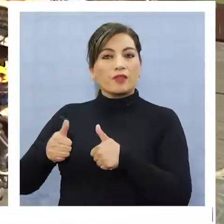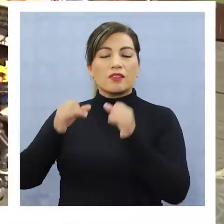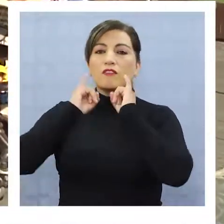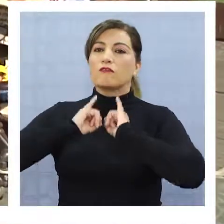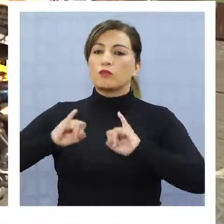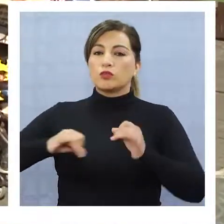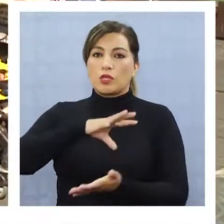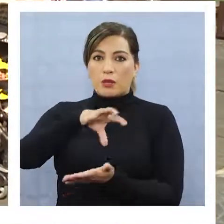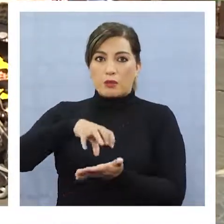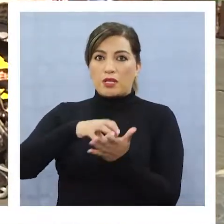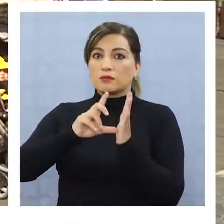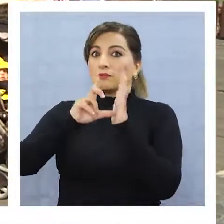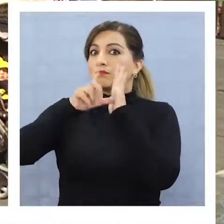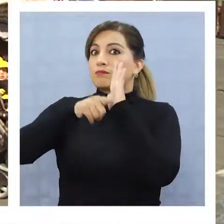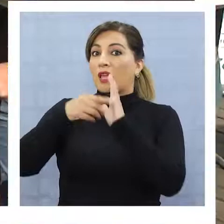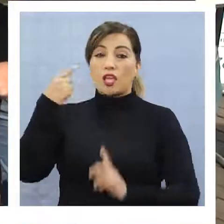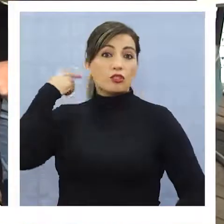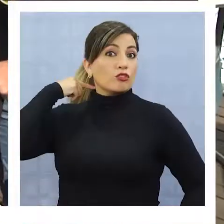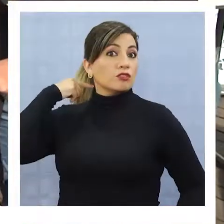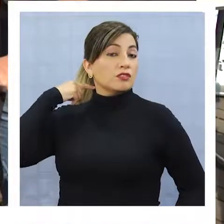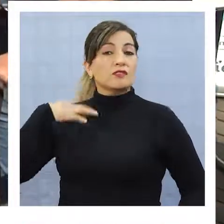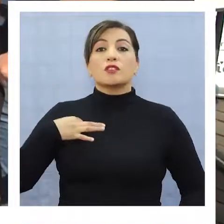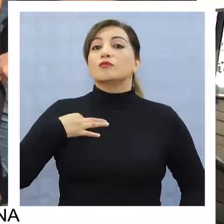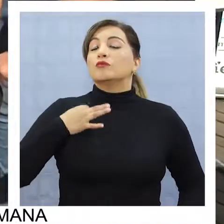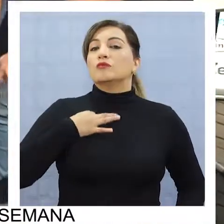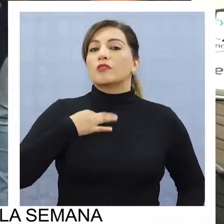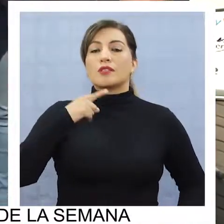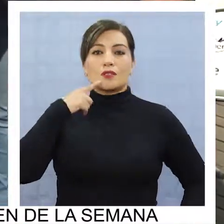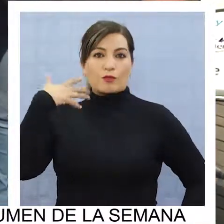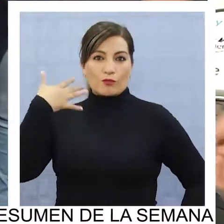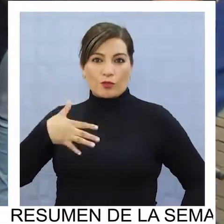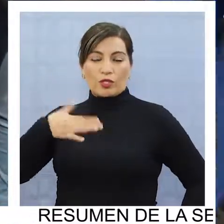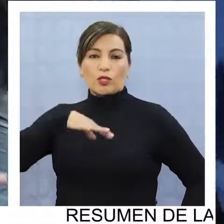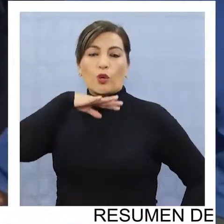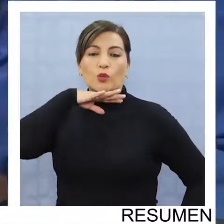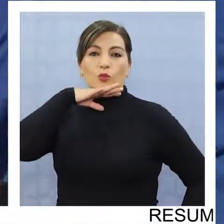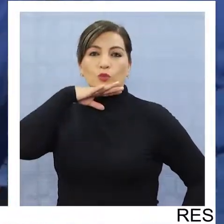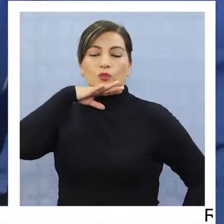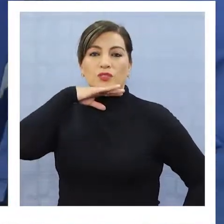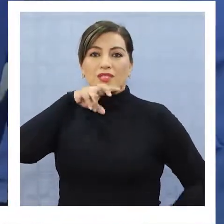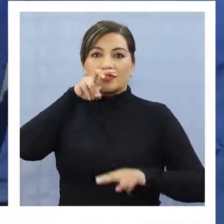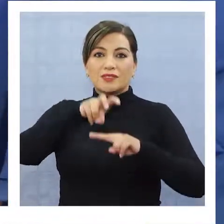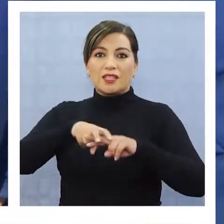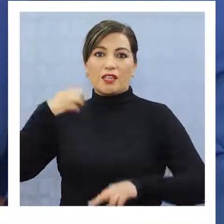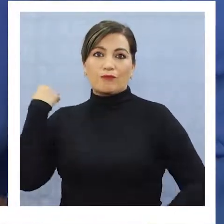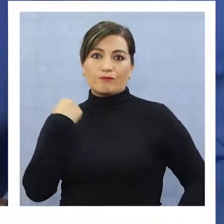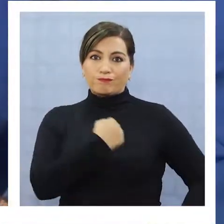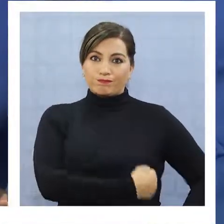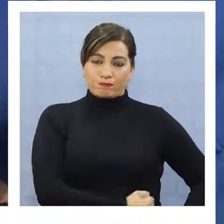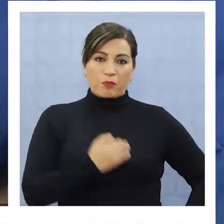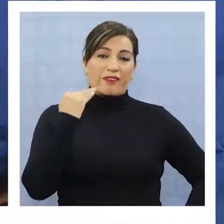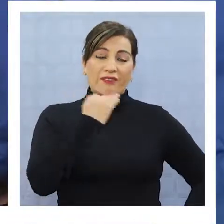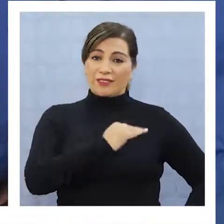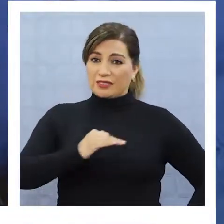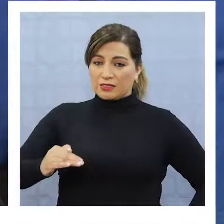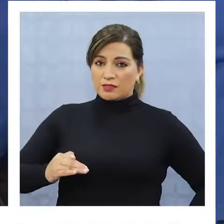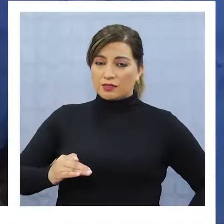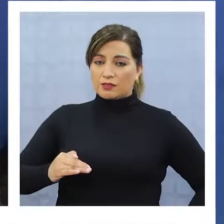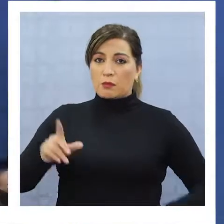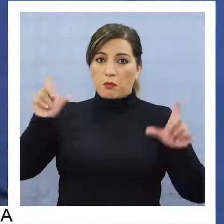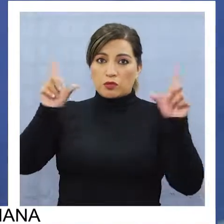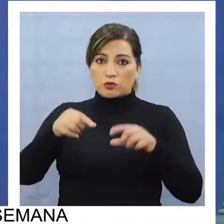en la Plaza Arturo Prat para concientizar a la ciudadanía sobre la importancia del uso de sillas infantiles para